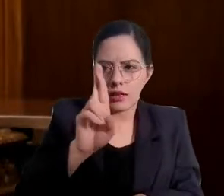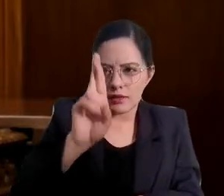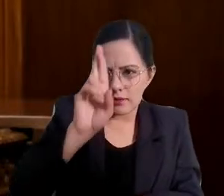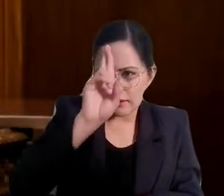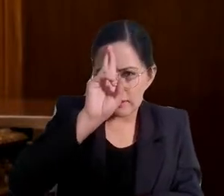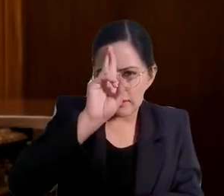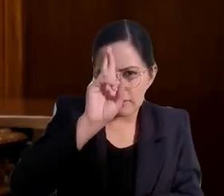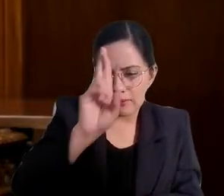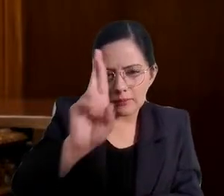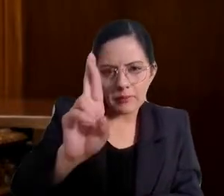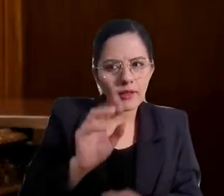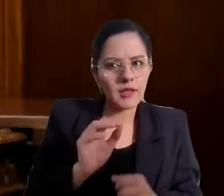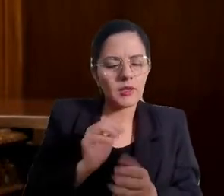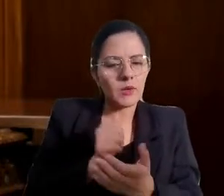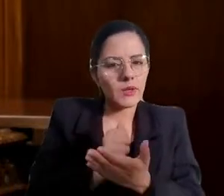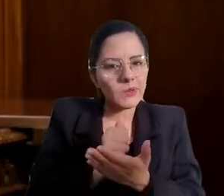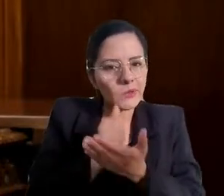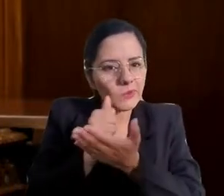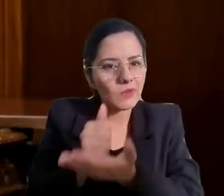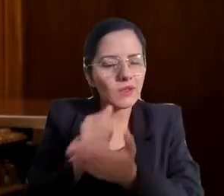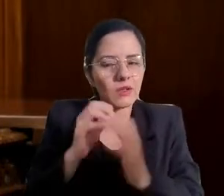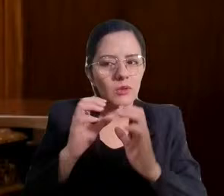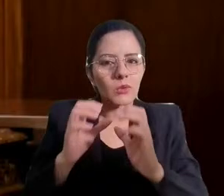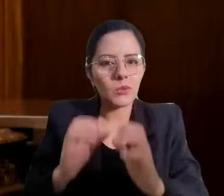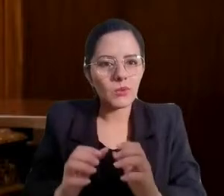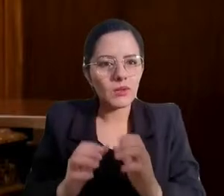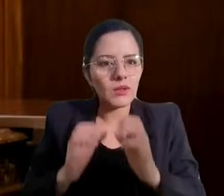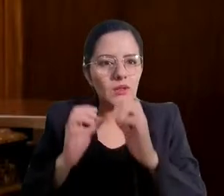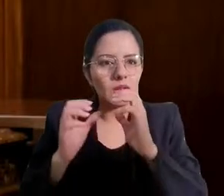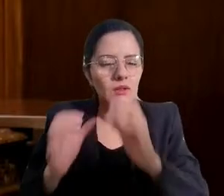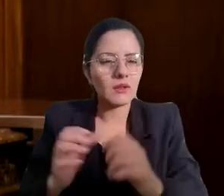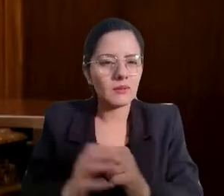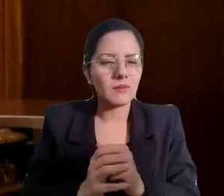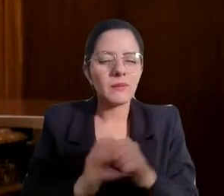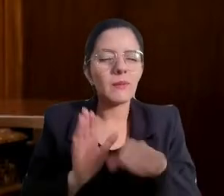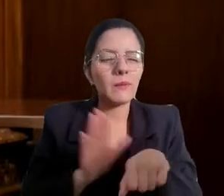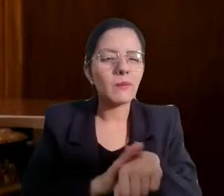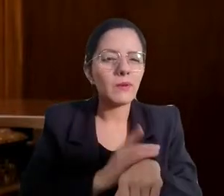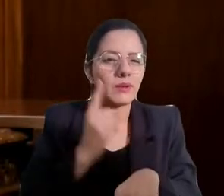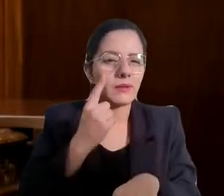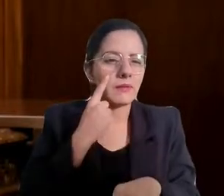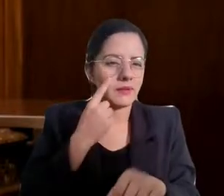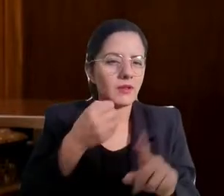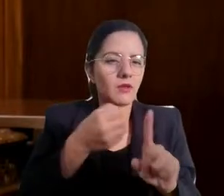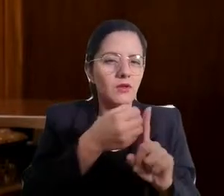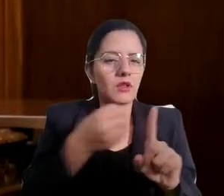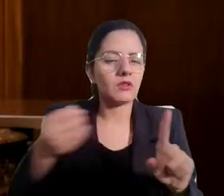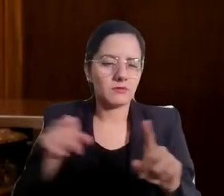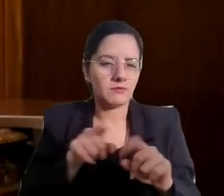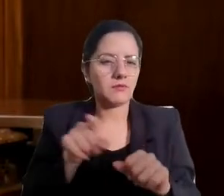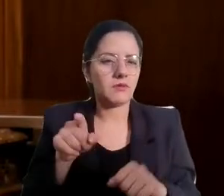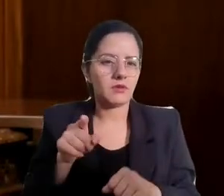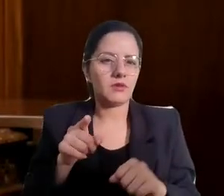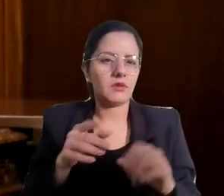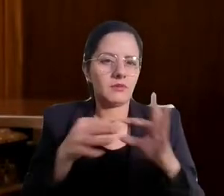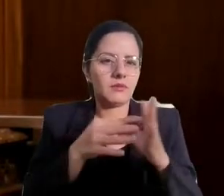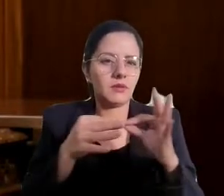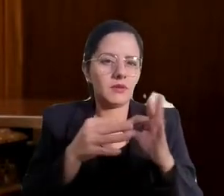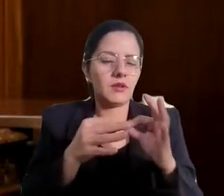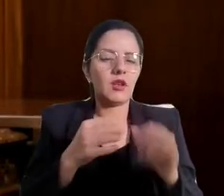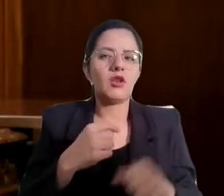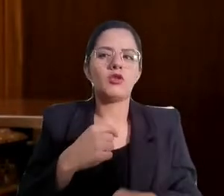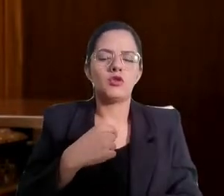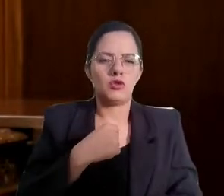acto recíproco que se resumía en la siguiente frase: reconozco y agradezco